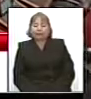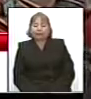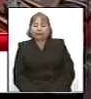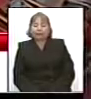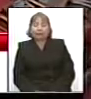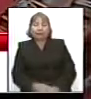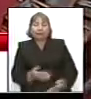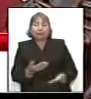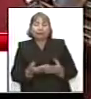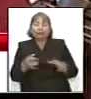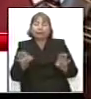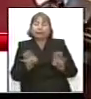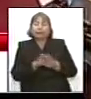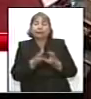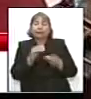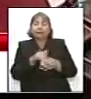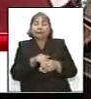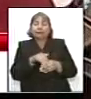Vamos a cerrar la votación.